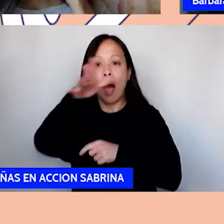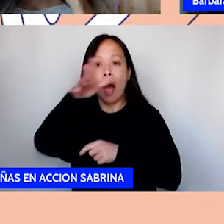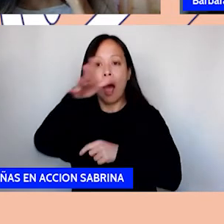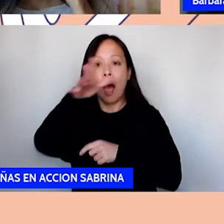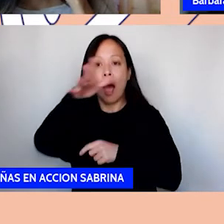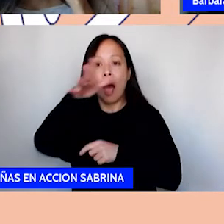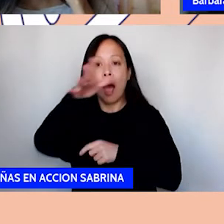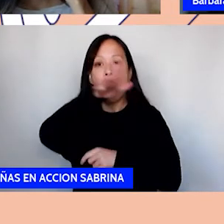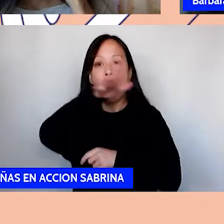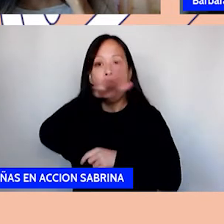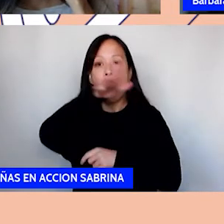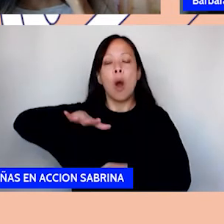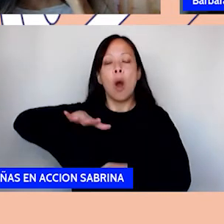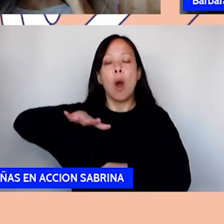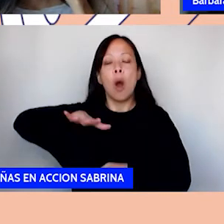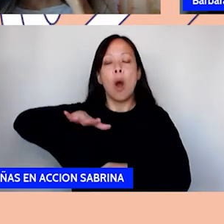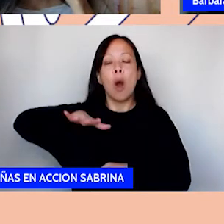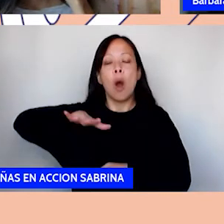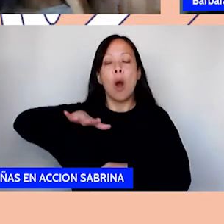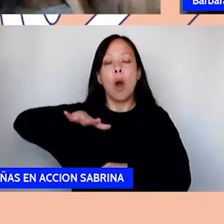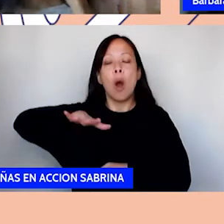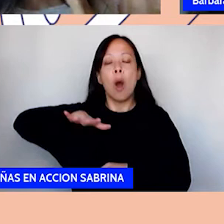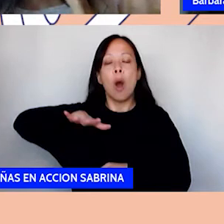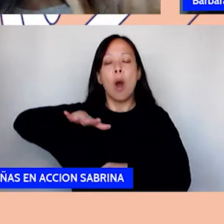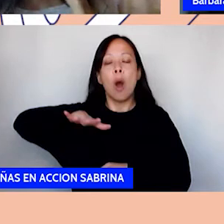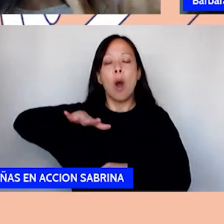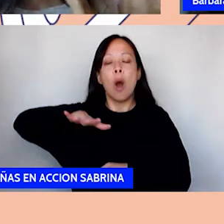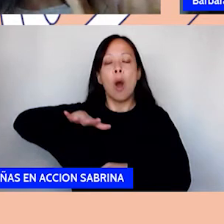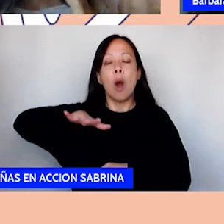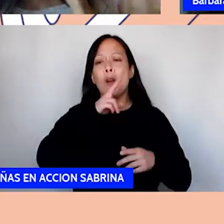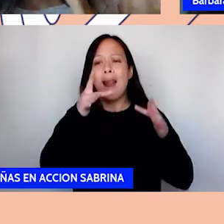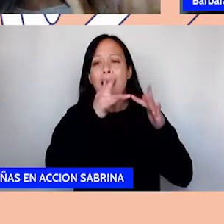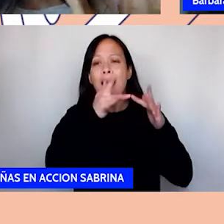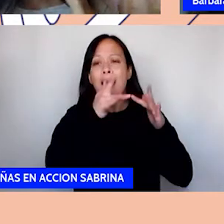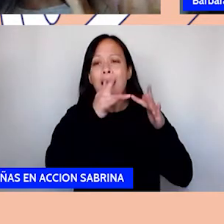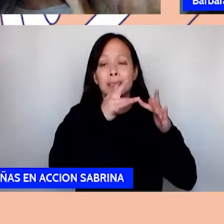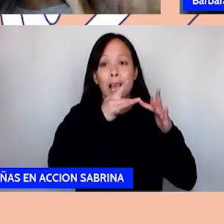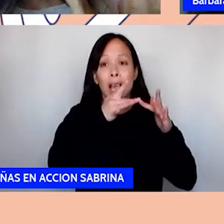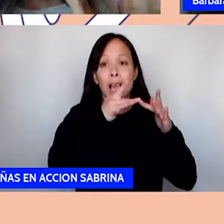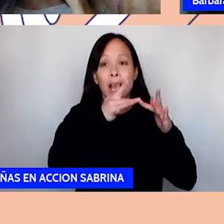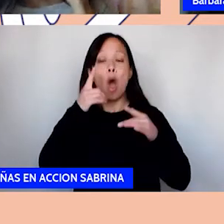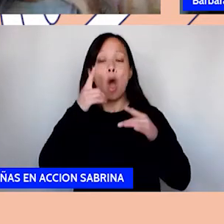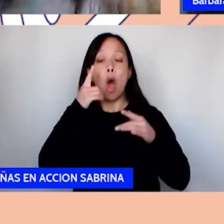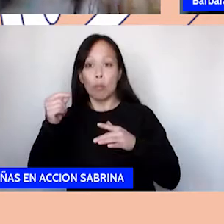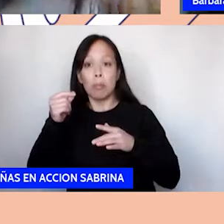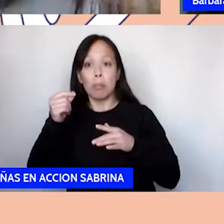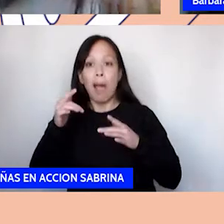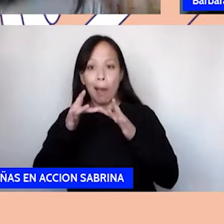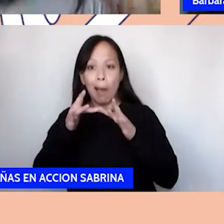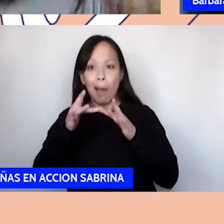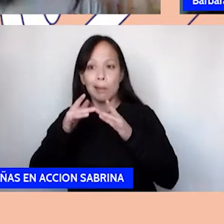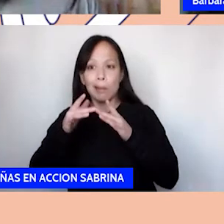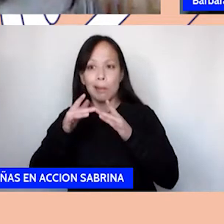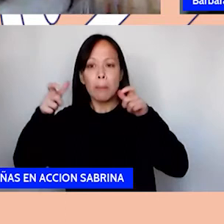de que a nivel global las mujeres tienen 25% menos de probabilidad que los hombres de contar con habilidades digitales, o datos como que solo